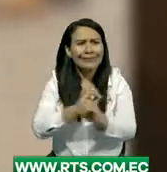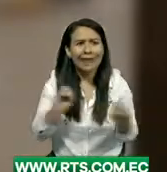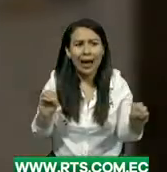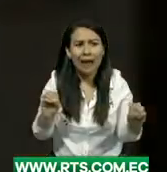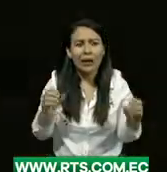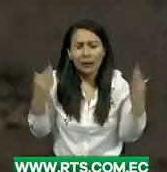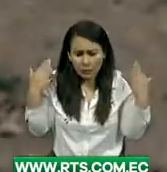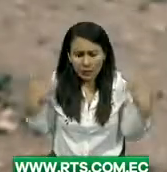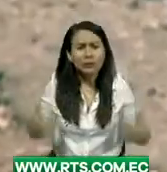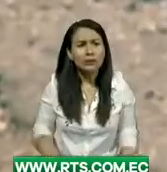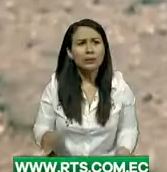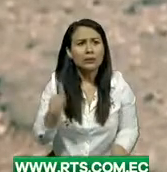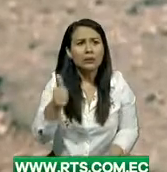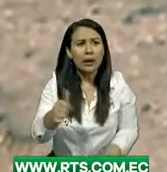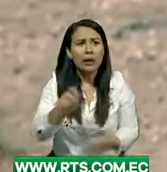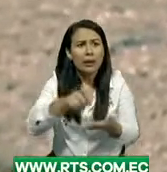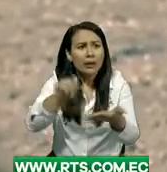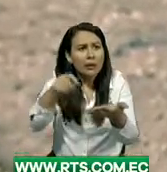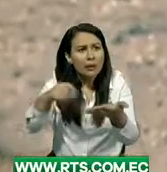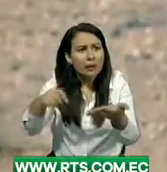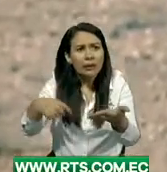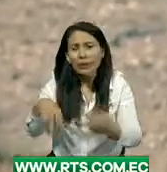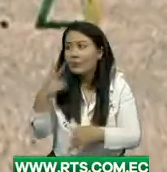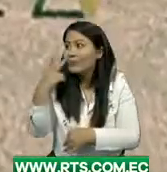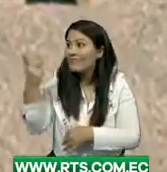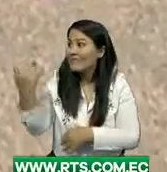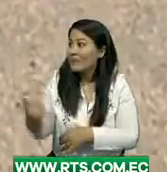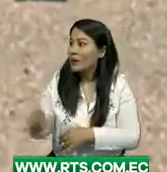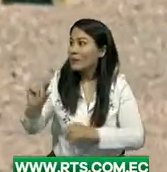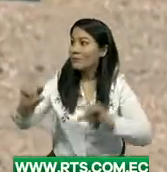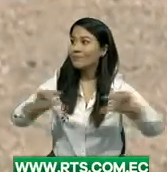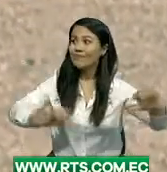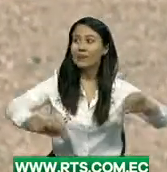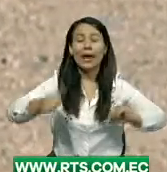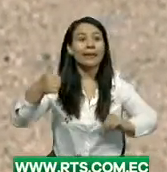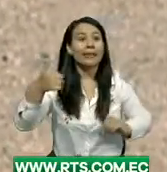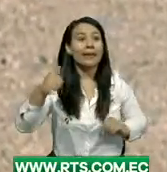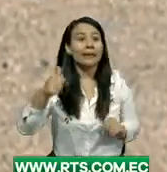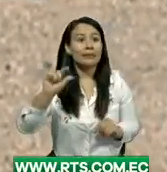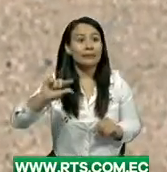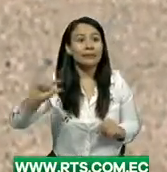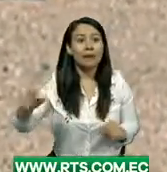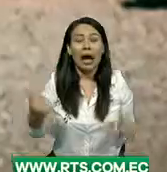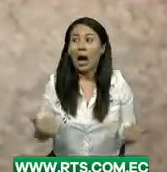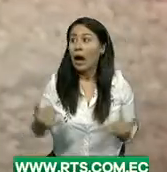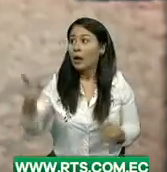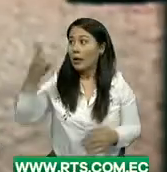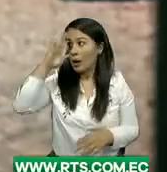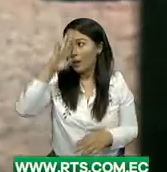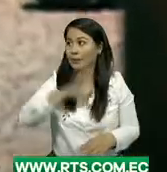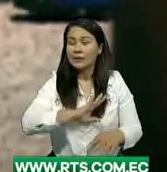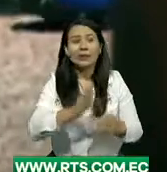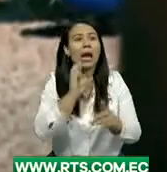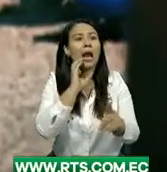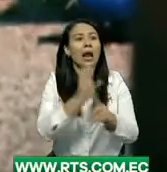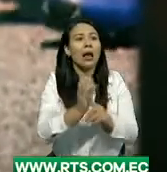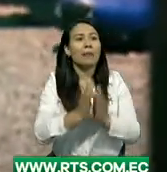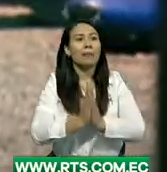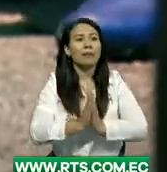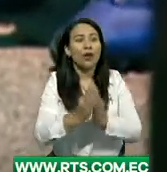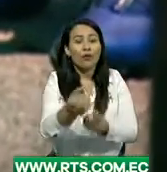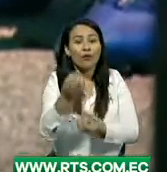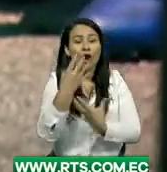en la escena del crimen quedaron diez indicios balísticos elementos de la policía de criminalística recabaron información con testigos